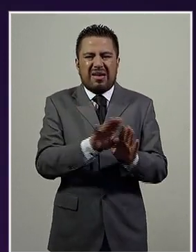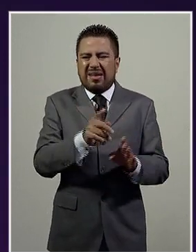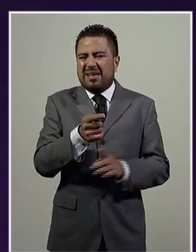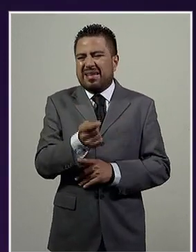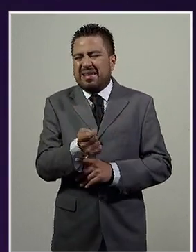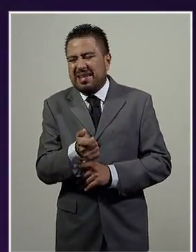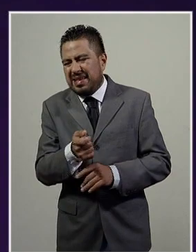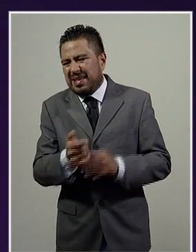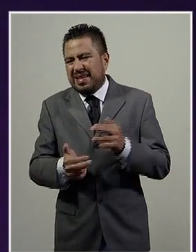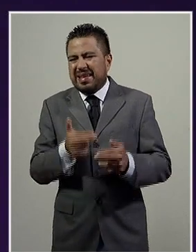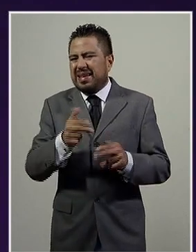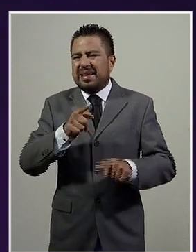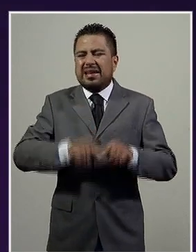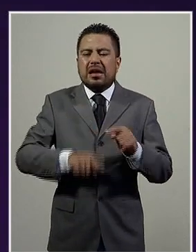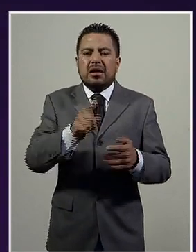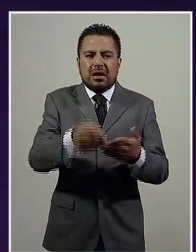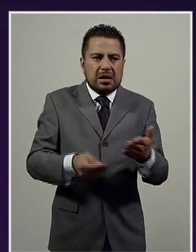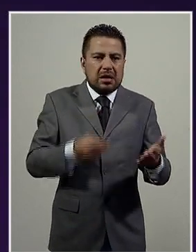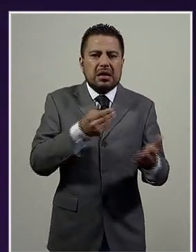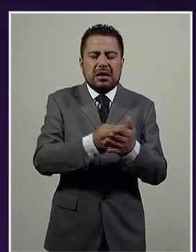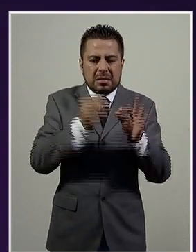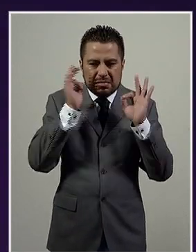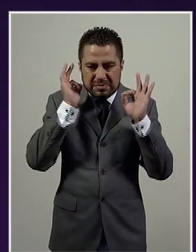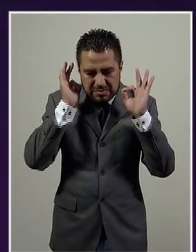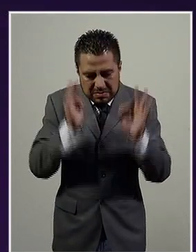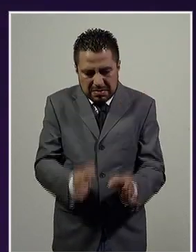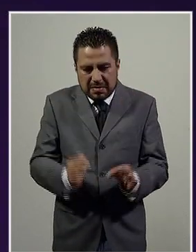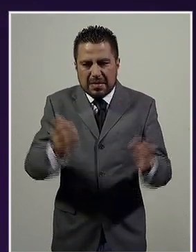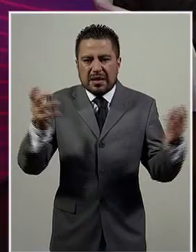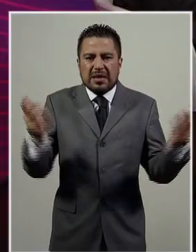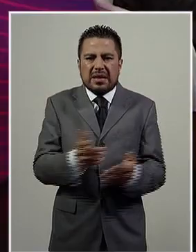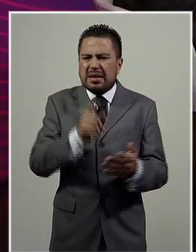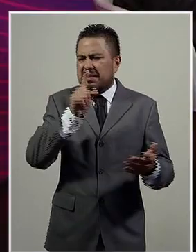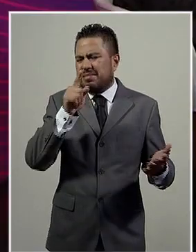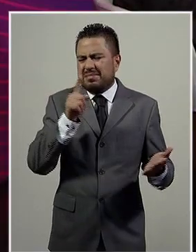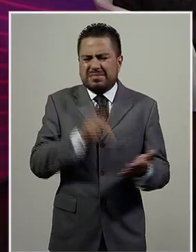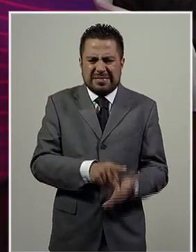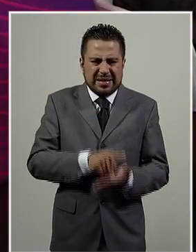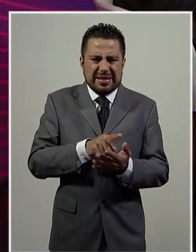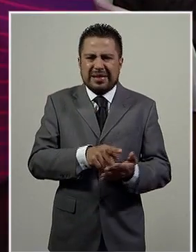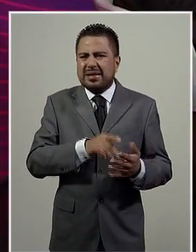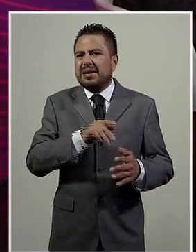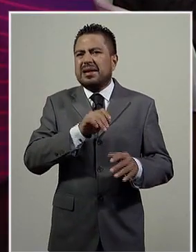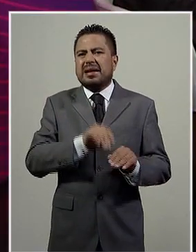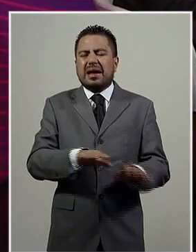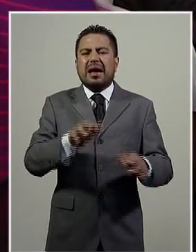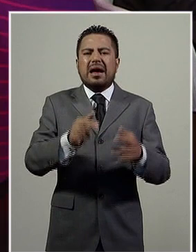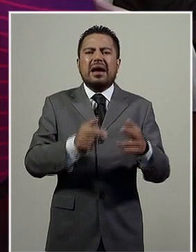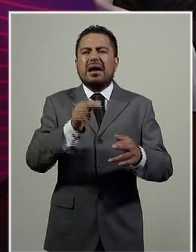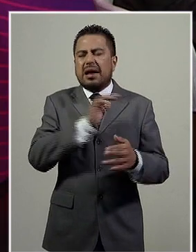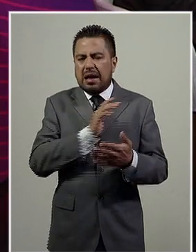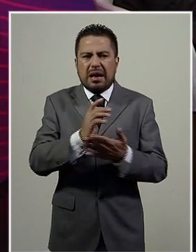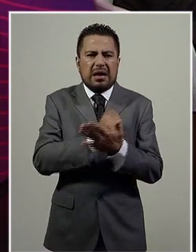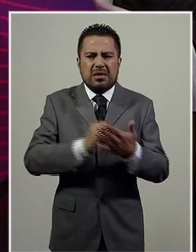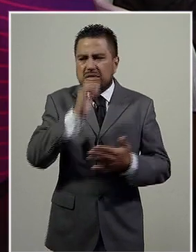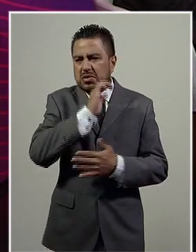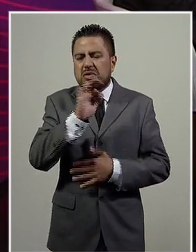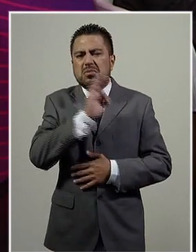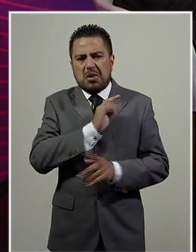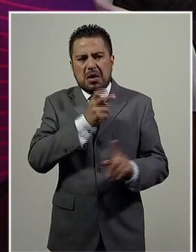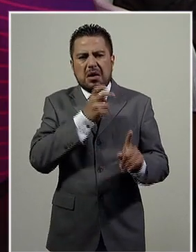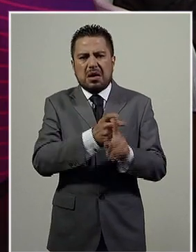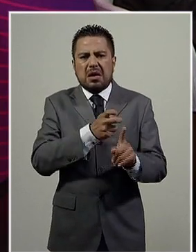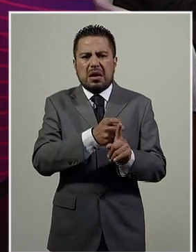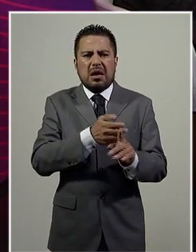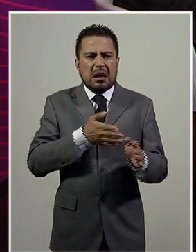granito de arena, hay que contribuir bien, con una tonelada de arena, con muchas ganas y mantenernos curiosos, creo que por ahí